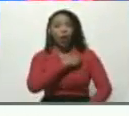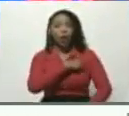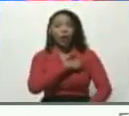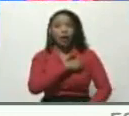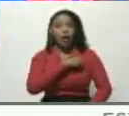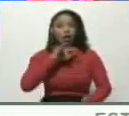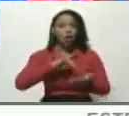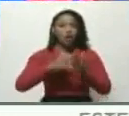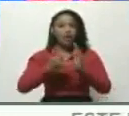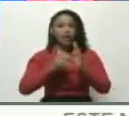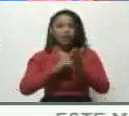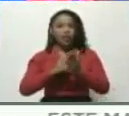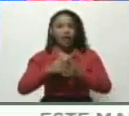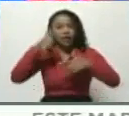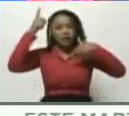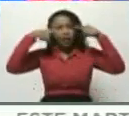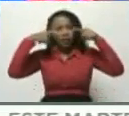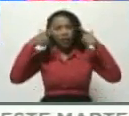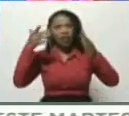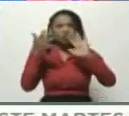lo que significa el ser chavista.